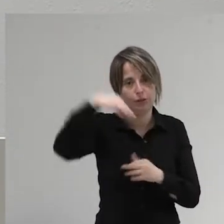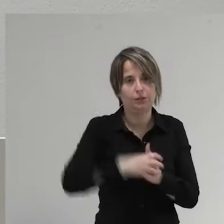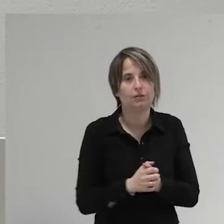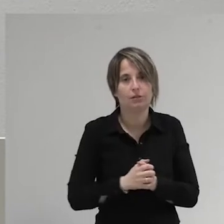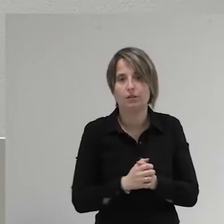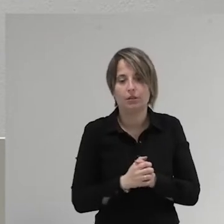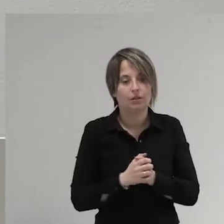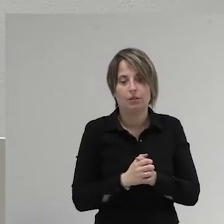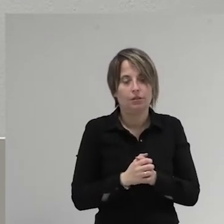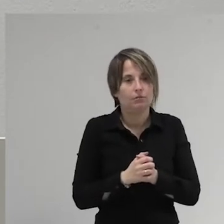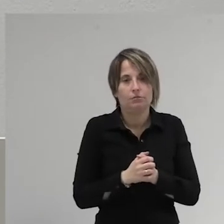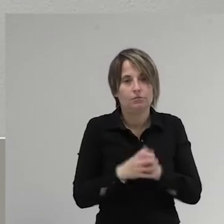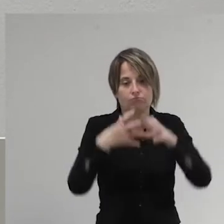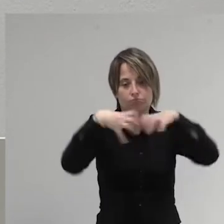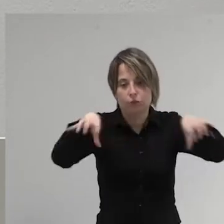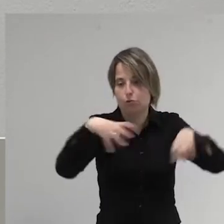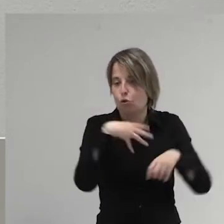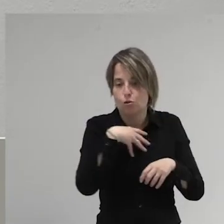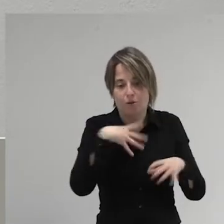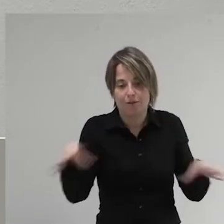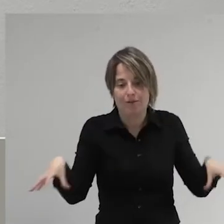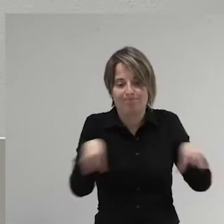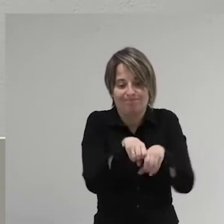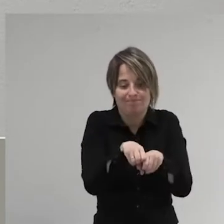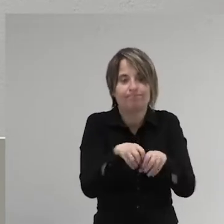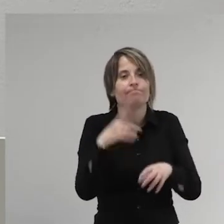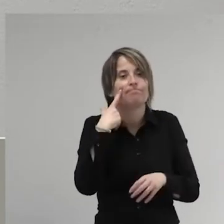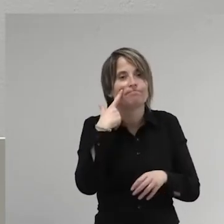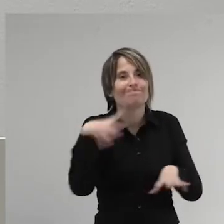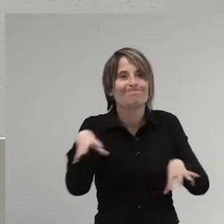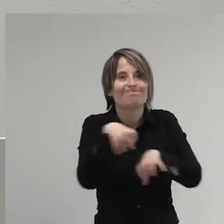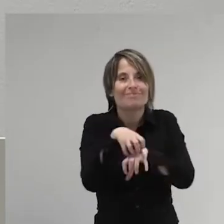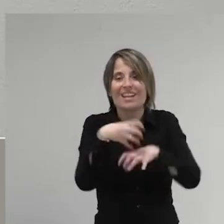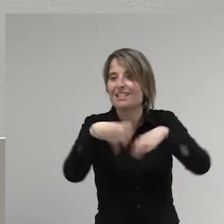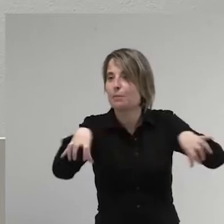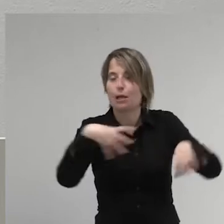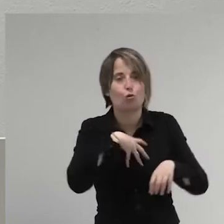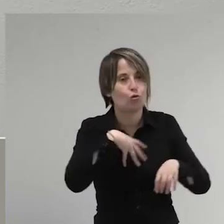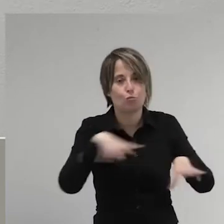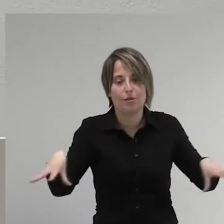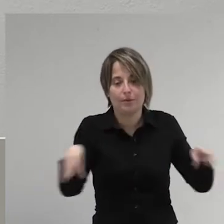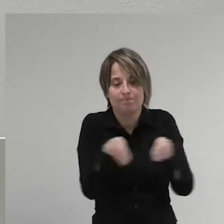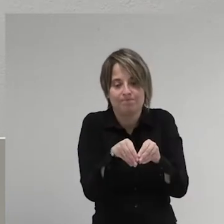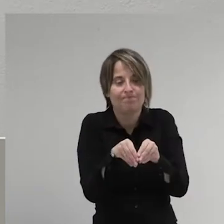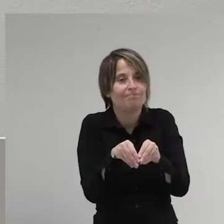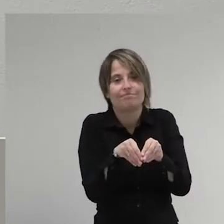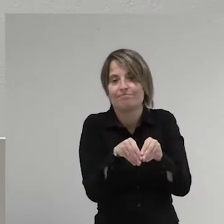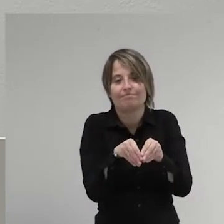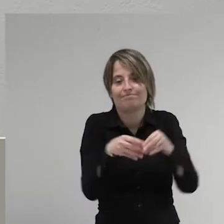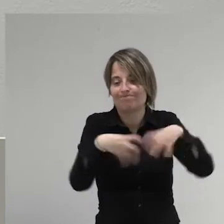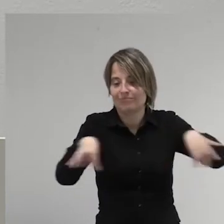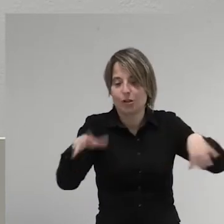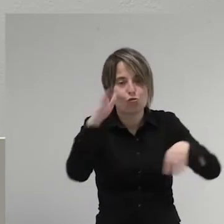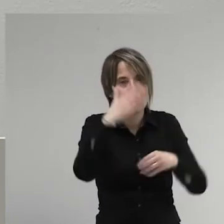no pueden ser comprendidos de forma diferente, no diferente, sino separada, o sea, no existen espacios